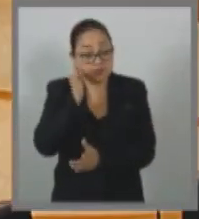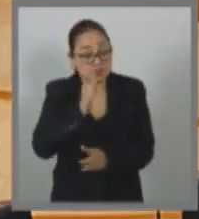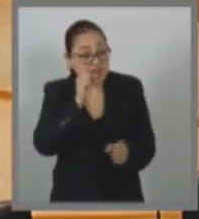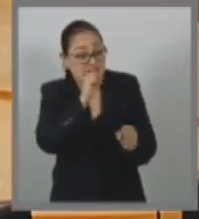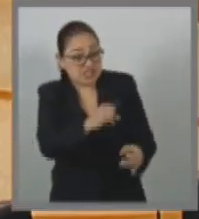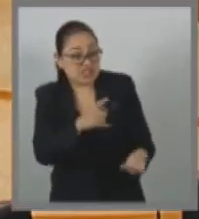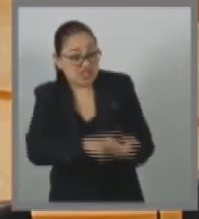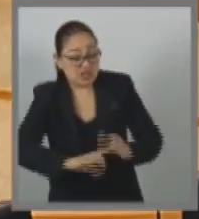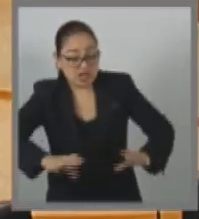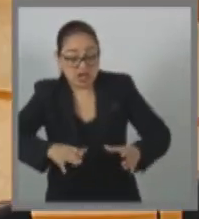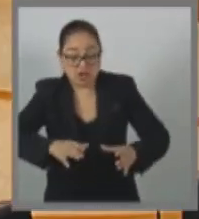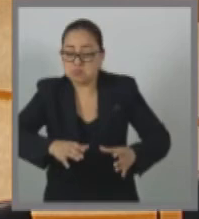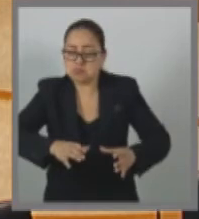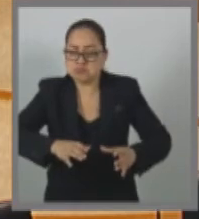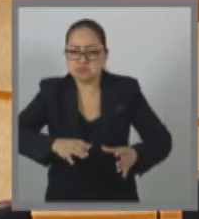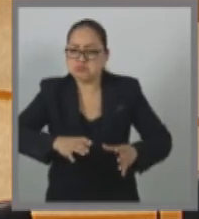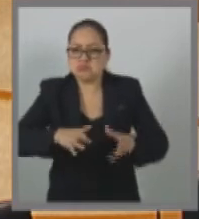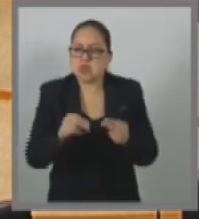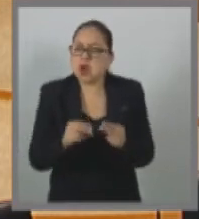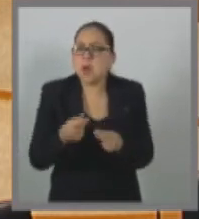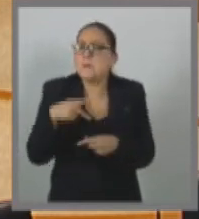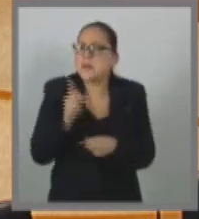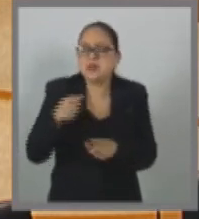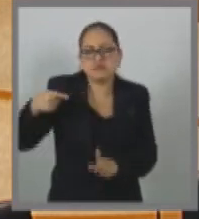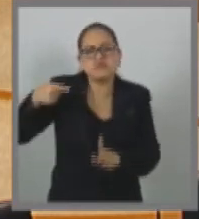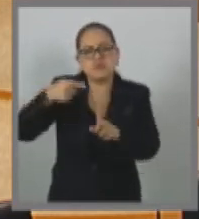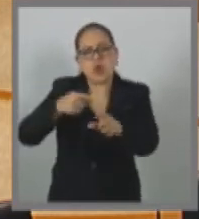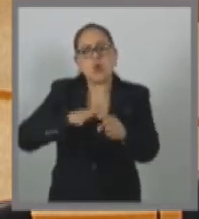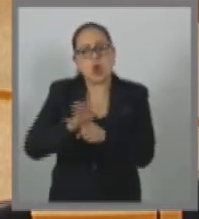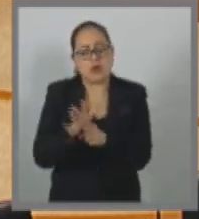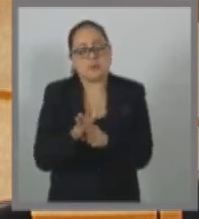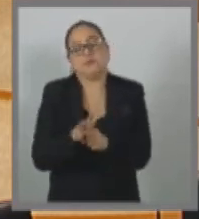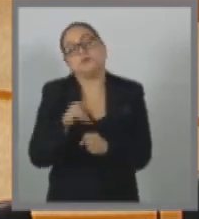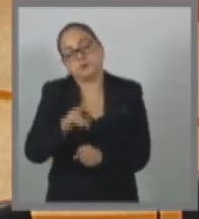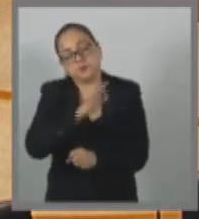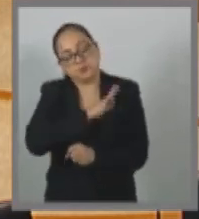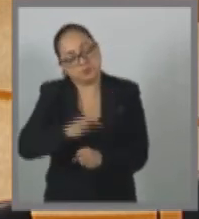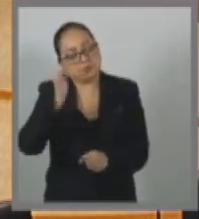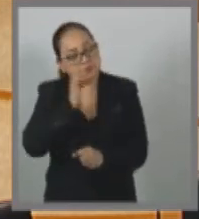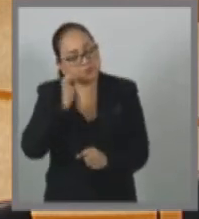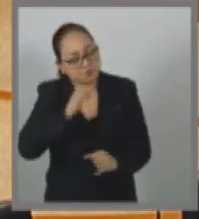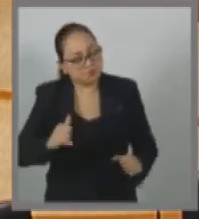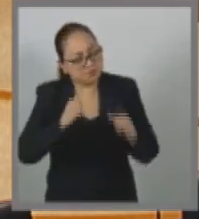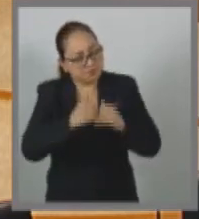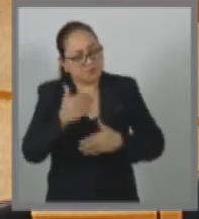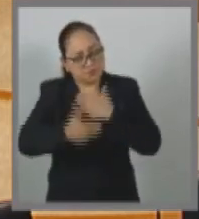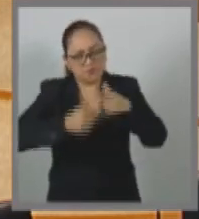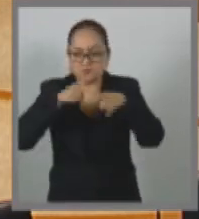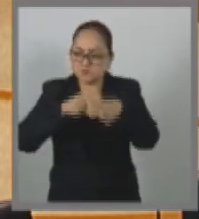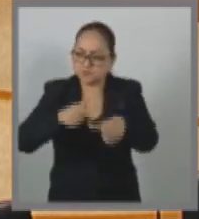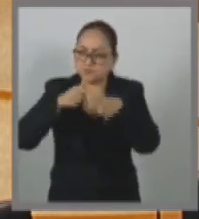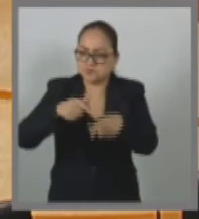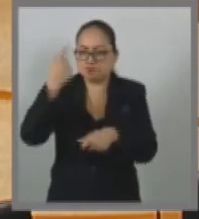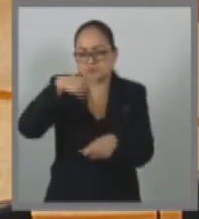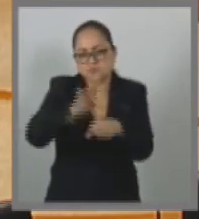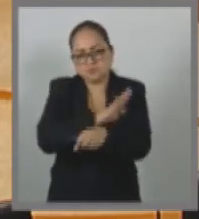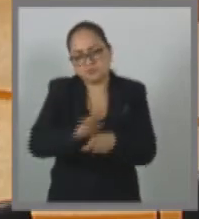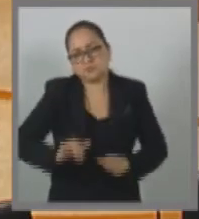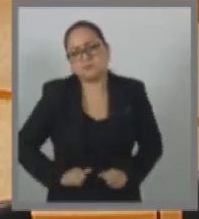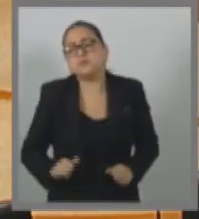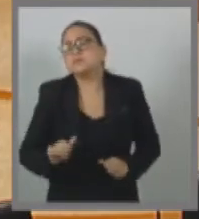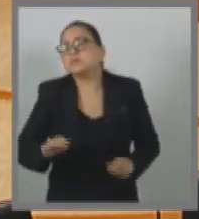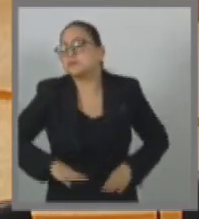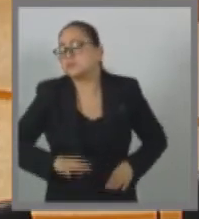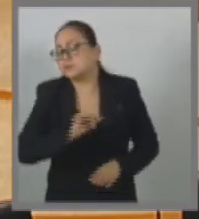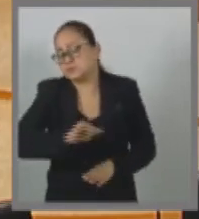populares, pero siempre han tenido como fin garantizar la permanencia de esta gran institución en beneficio de las y